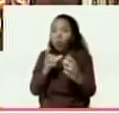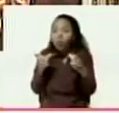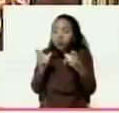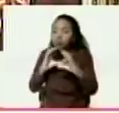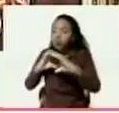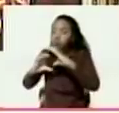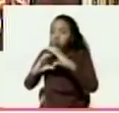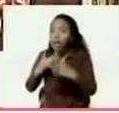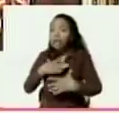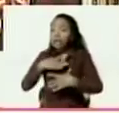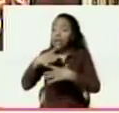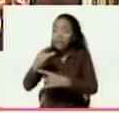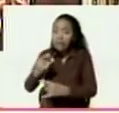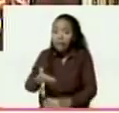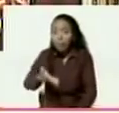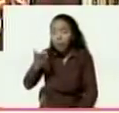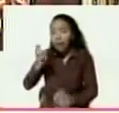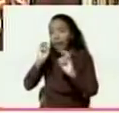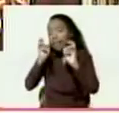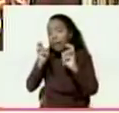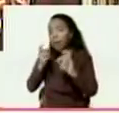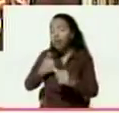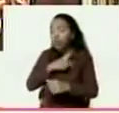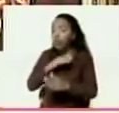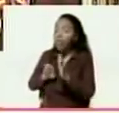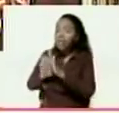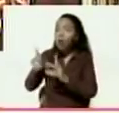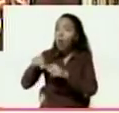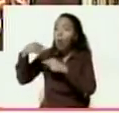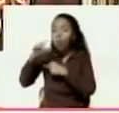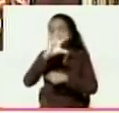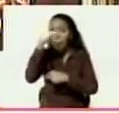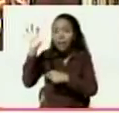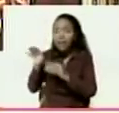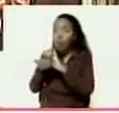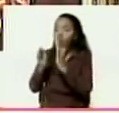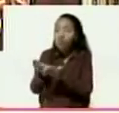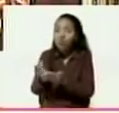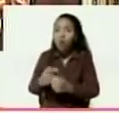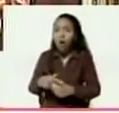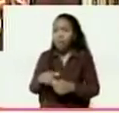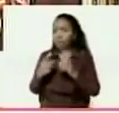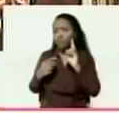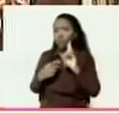muy interesantes que nosotros estamos desarrollando con otros países del mundo. Así que no tiene